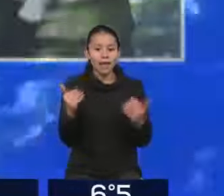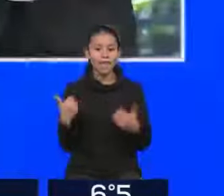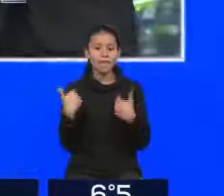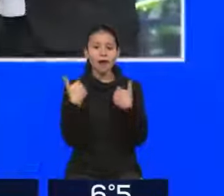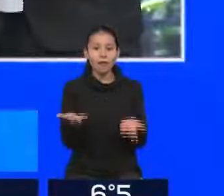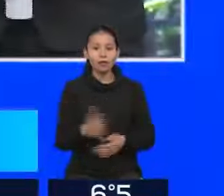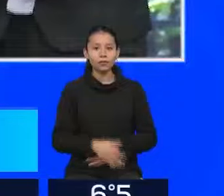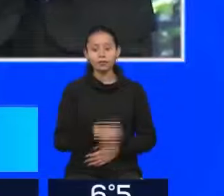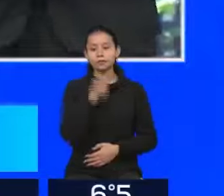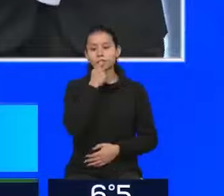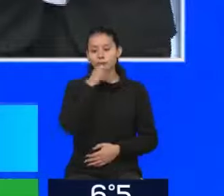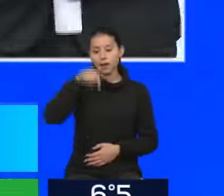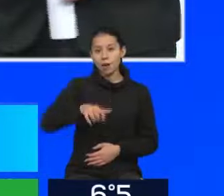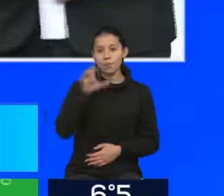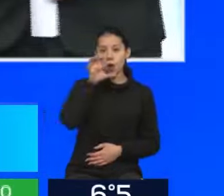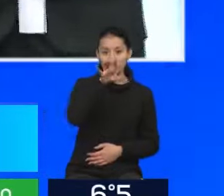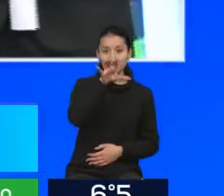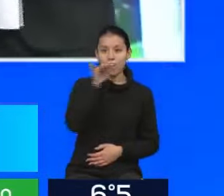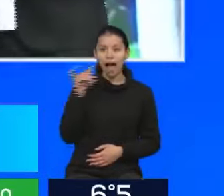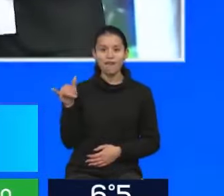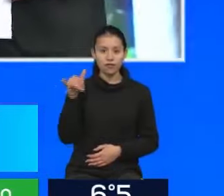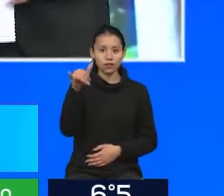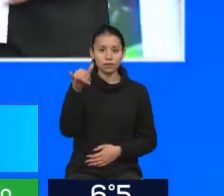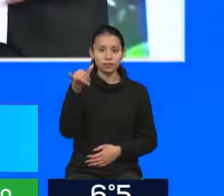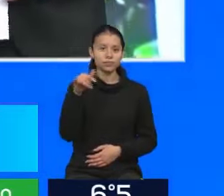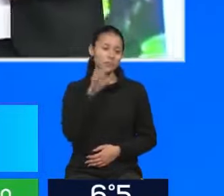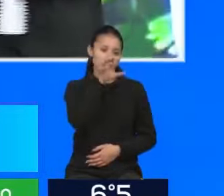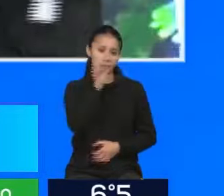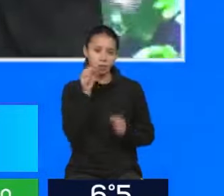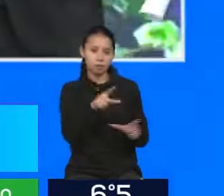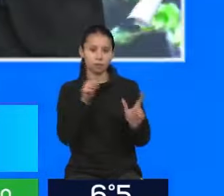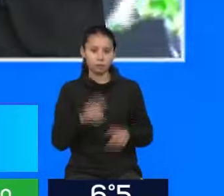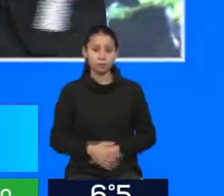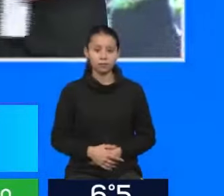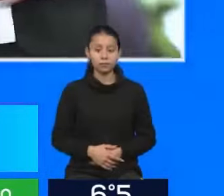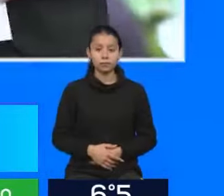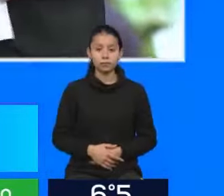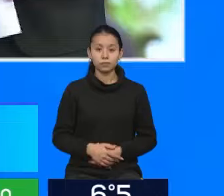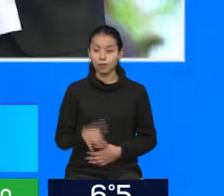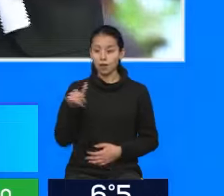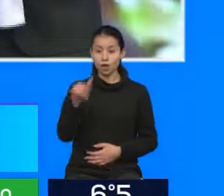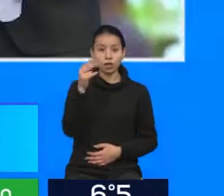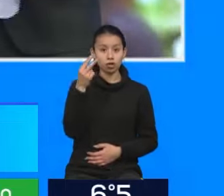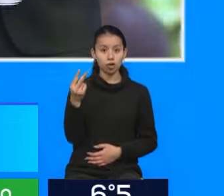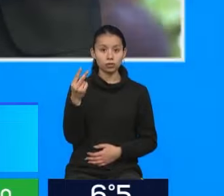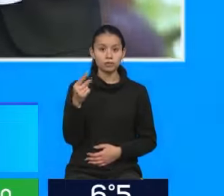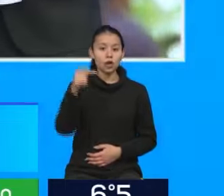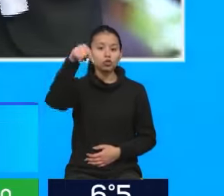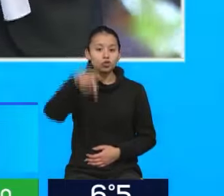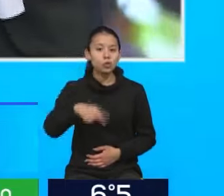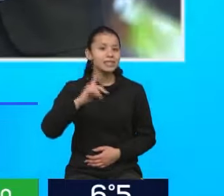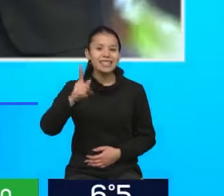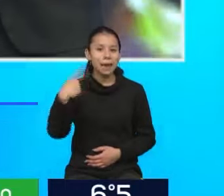la provincia, cuenta, actualmente los aviones son de la provincia para combatir el granizo, 2 tienen asiento permanente en el sur. ¿Qué quiere